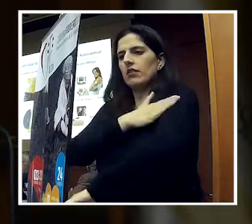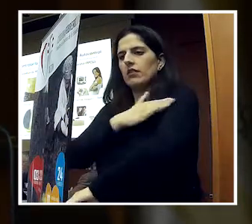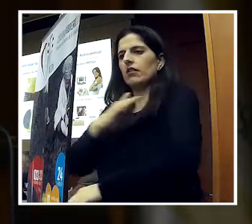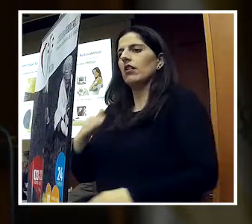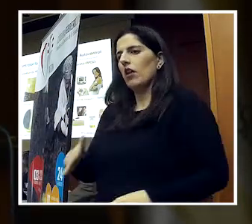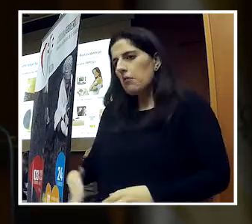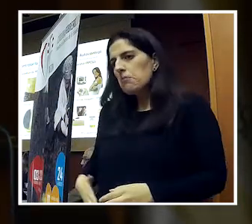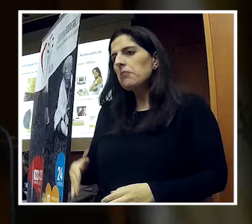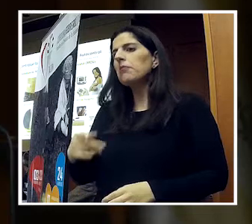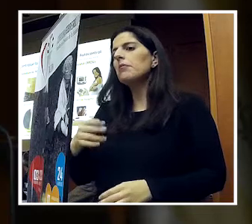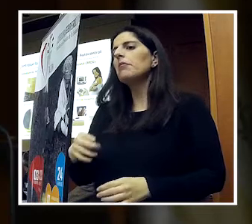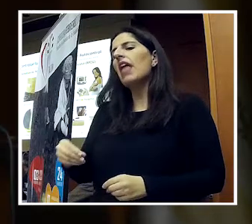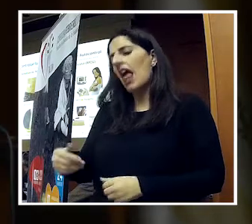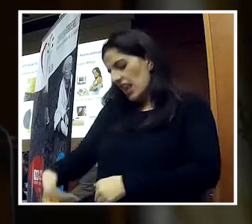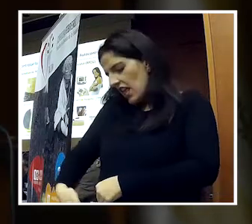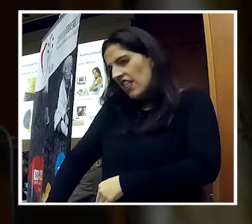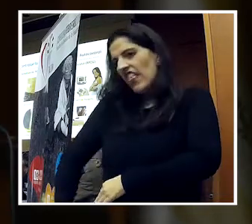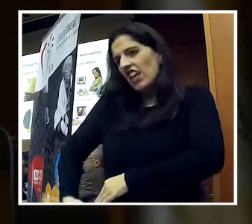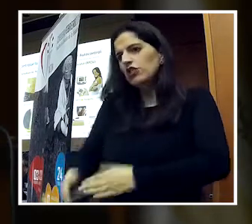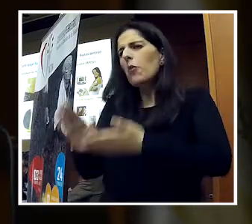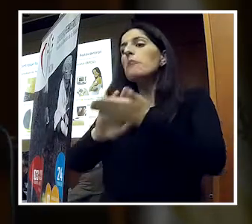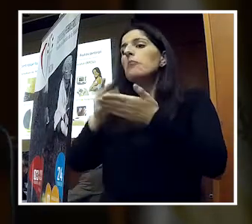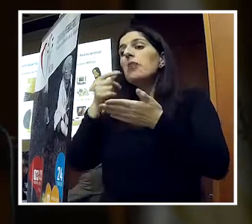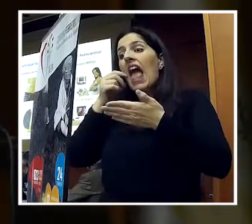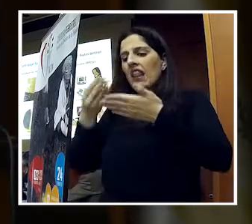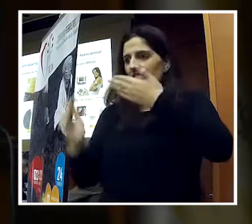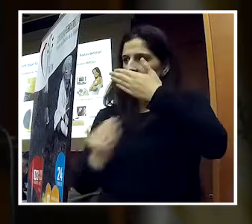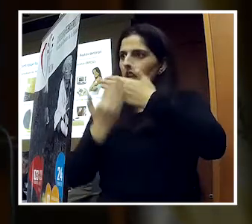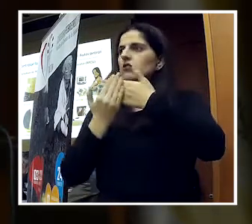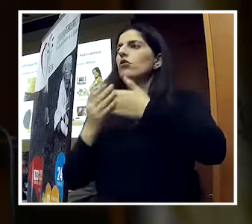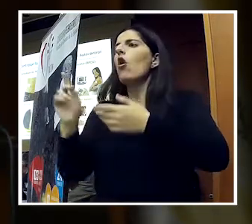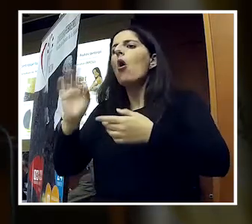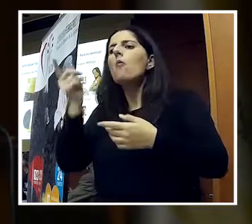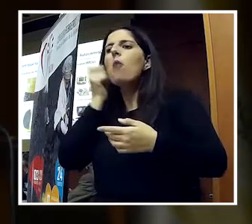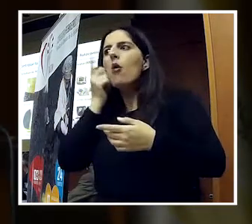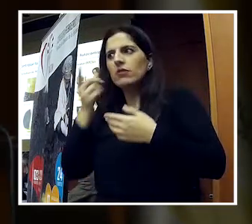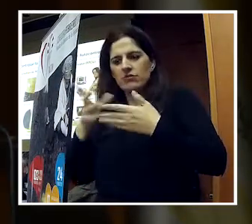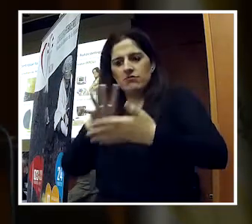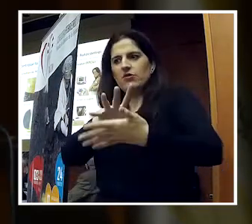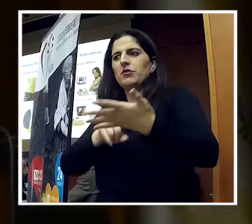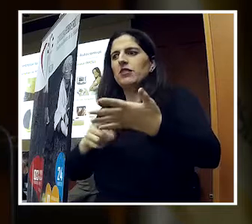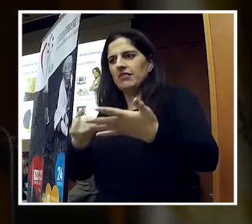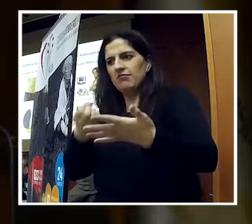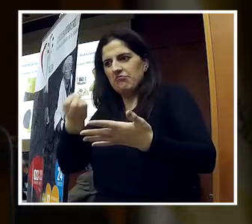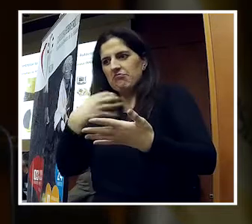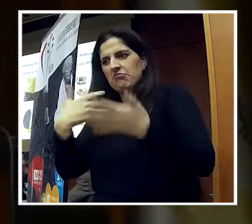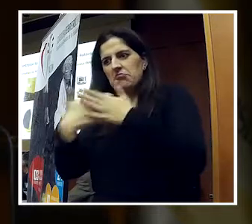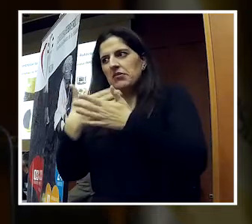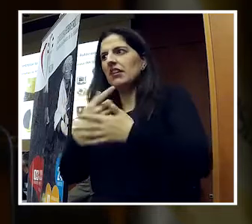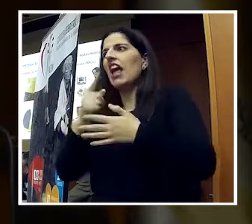introducen debajo de la piel y nos miden en tiempo real la glucosa a través de nuestros móviles o a través incluso de nuestra